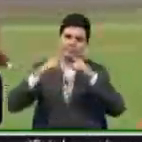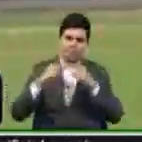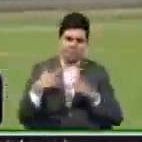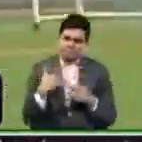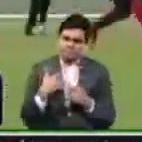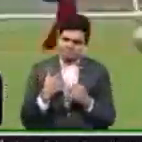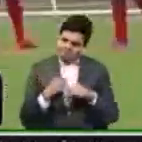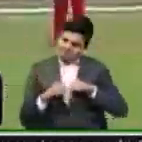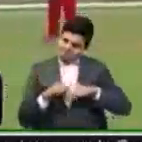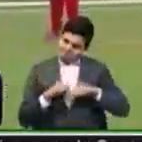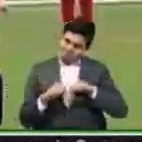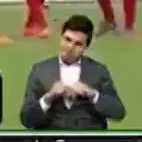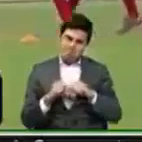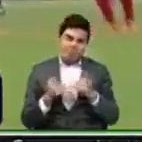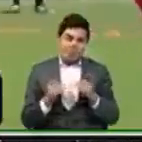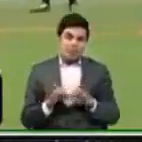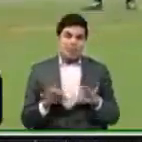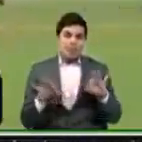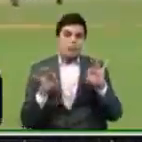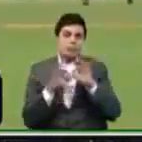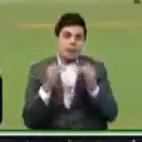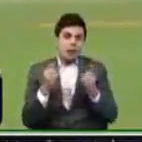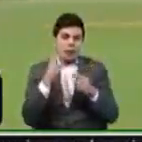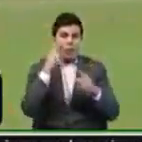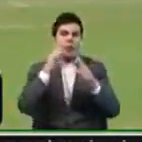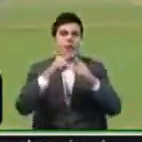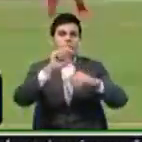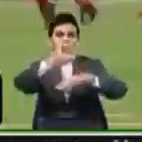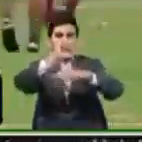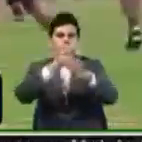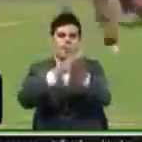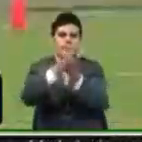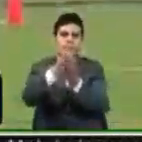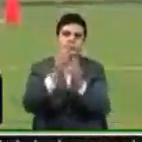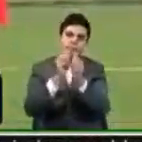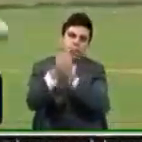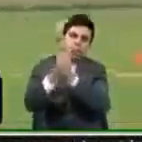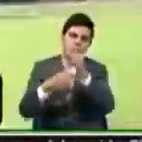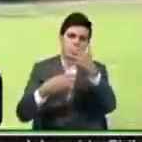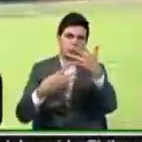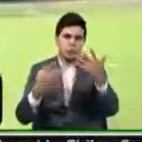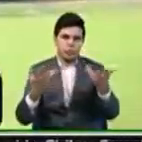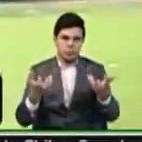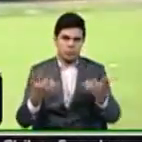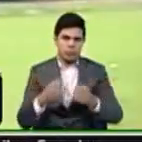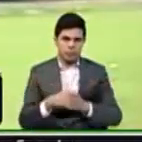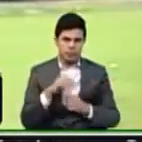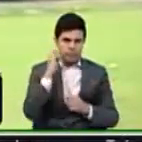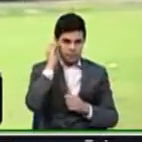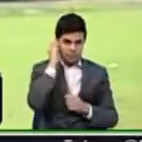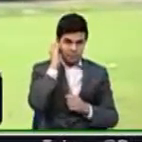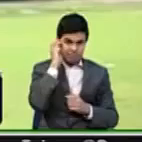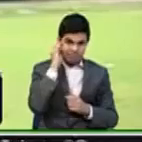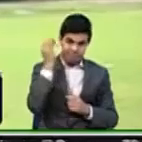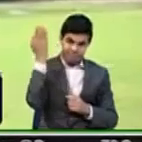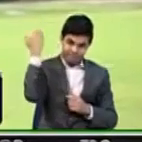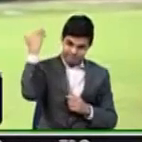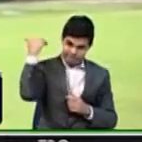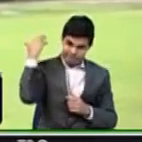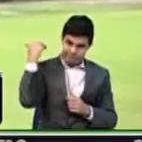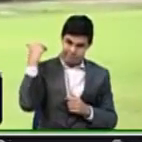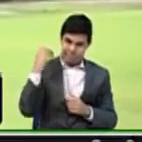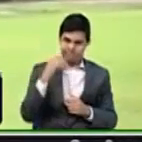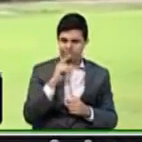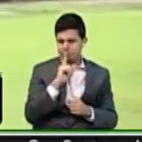del semestre. El objetivo para salvar la categoría será clasificar al octagonal. Lo que pasó el semestre pasado, y bueno, eso es